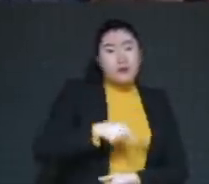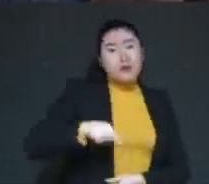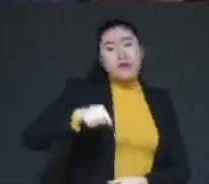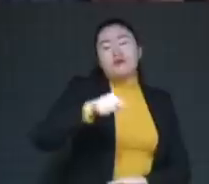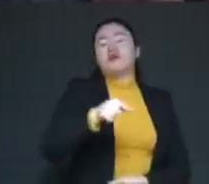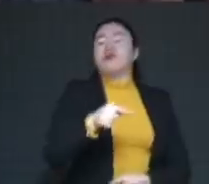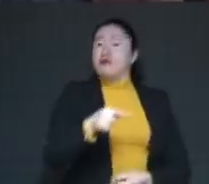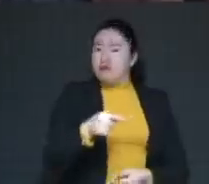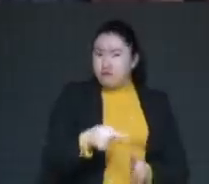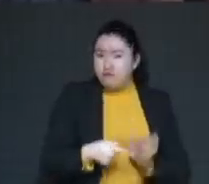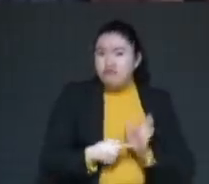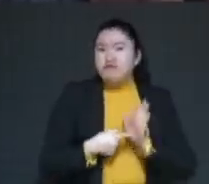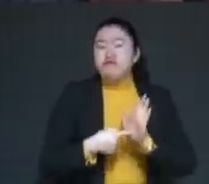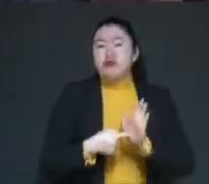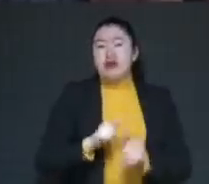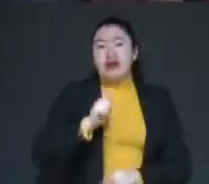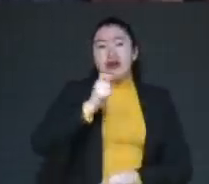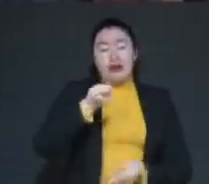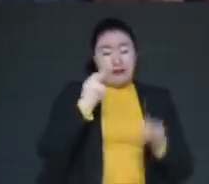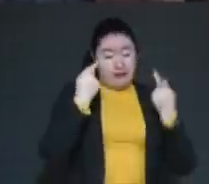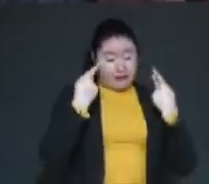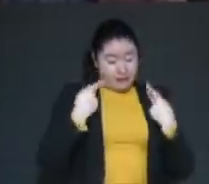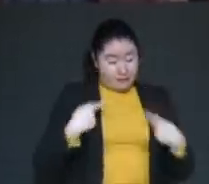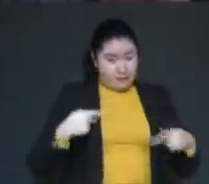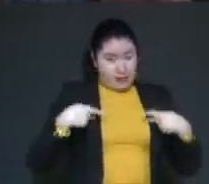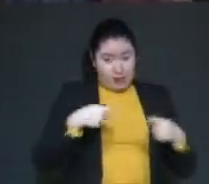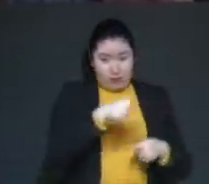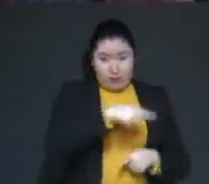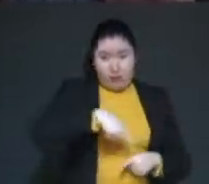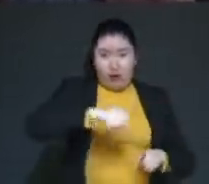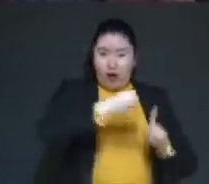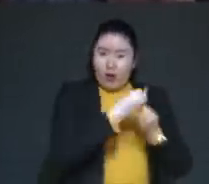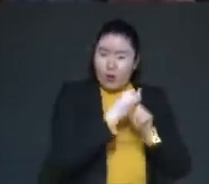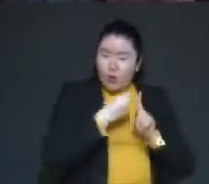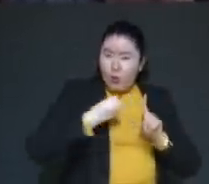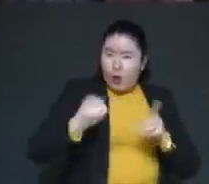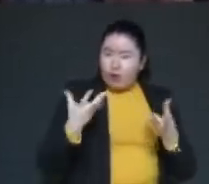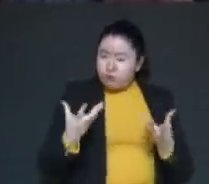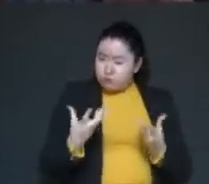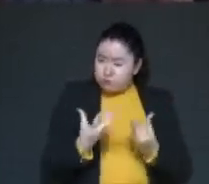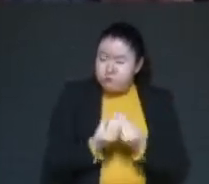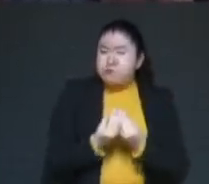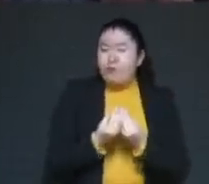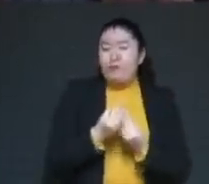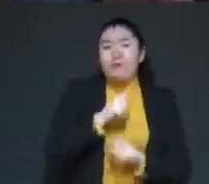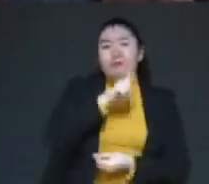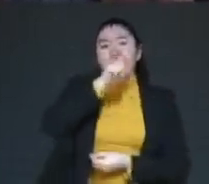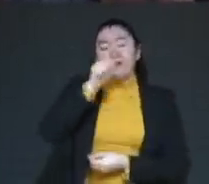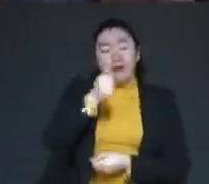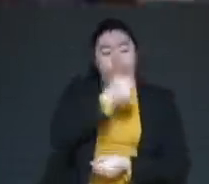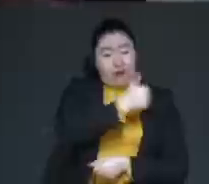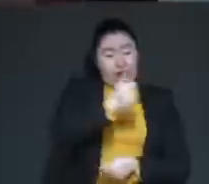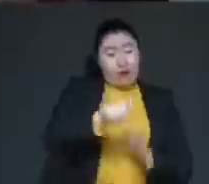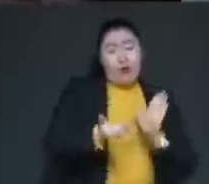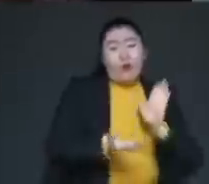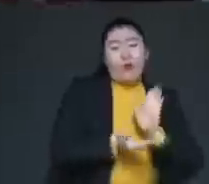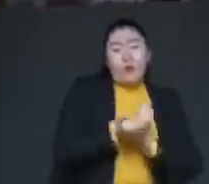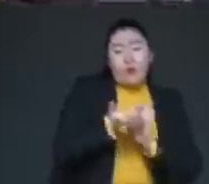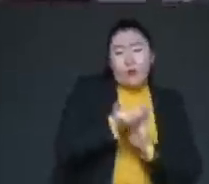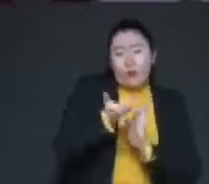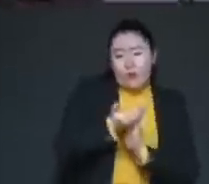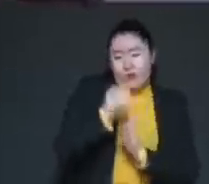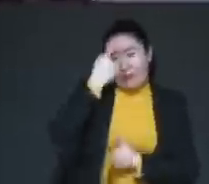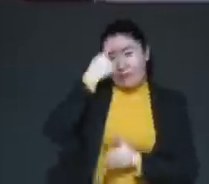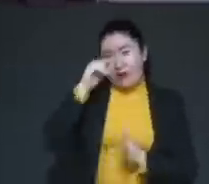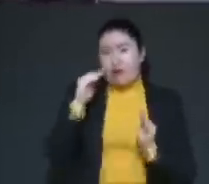la organización de la gente para poder construir y participar en el proceso de autoconstrucción o de construcción o de producción